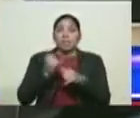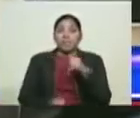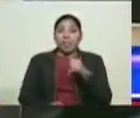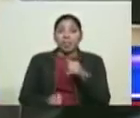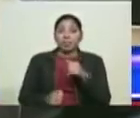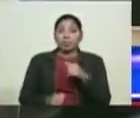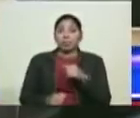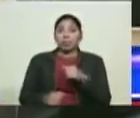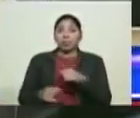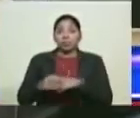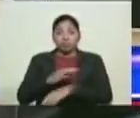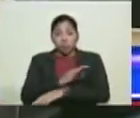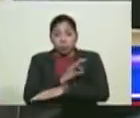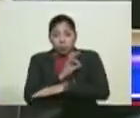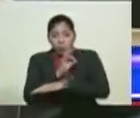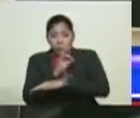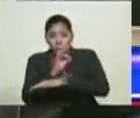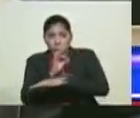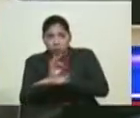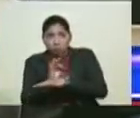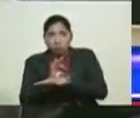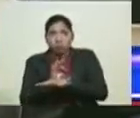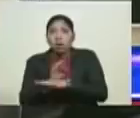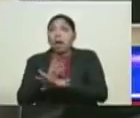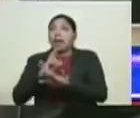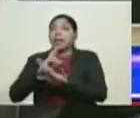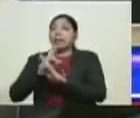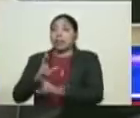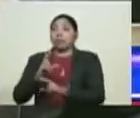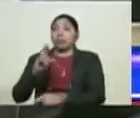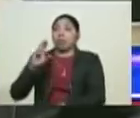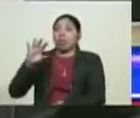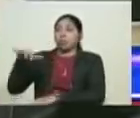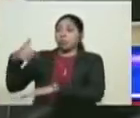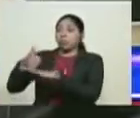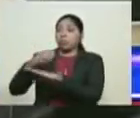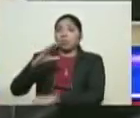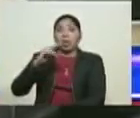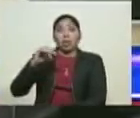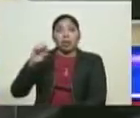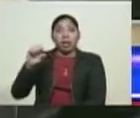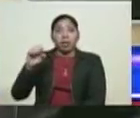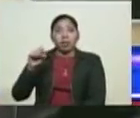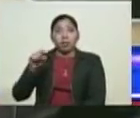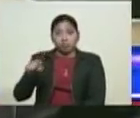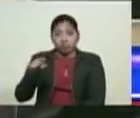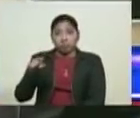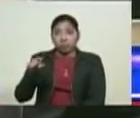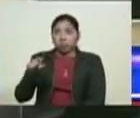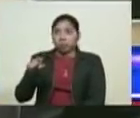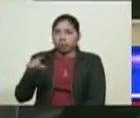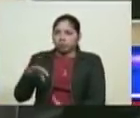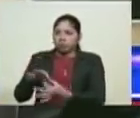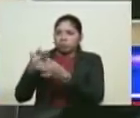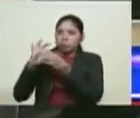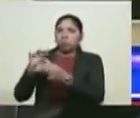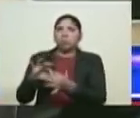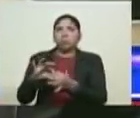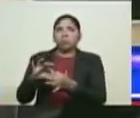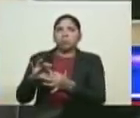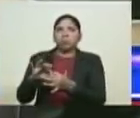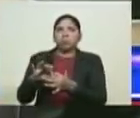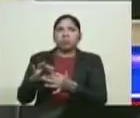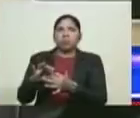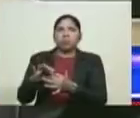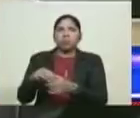tarde, el resultado que dará el Consejo Nacional Electoral y como siempre, el resultado que dé se corresponderá con